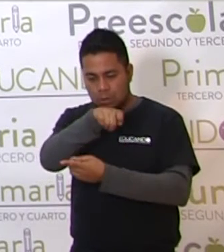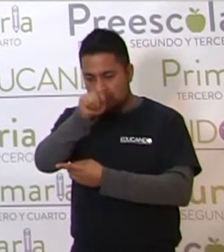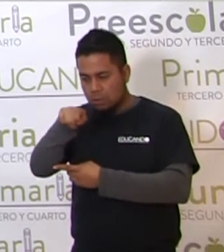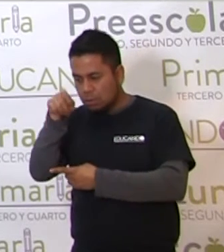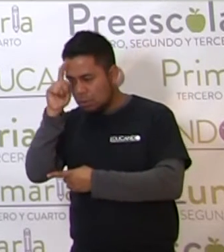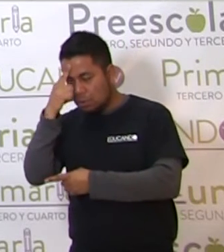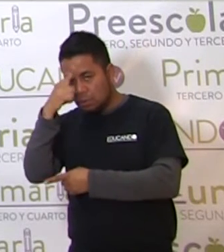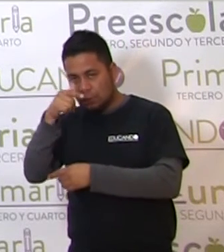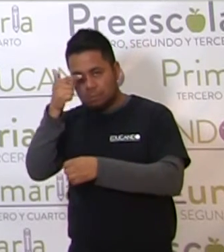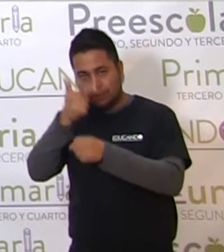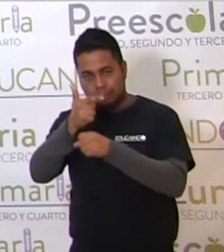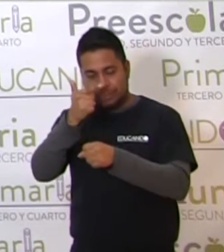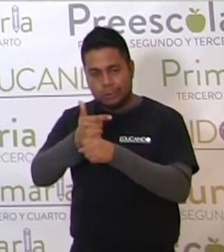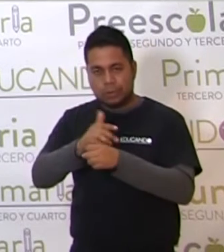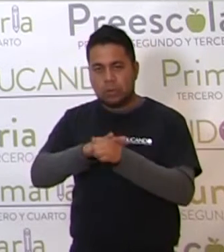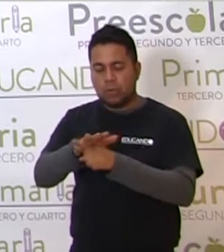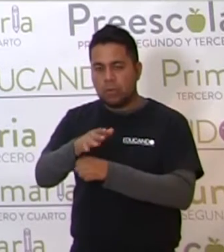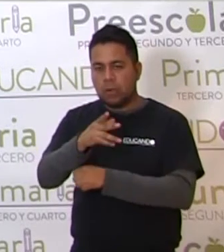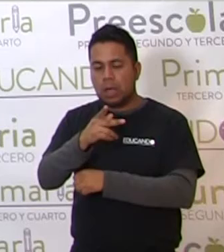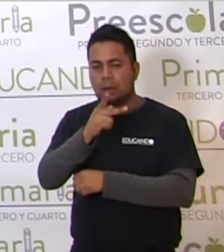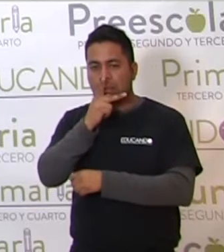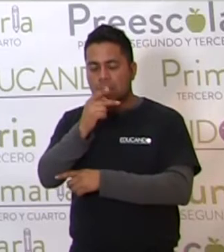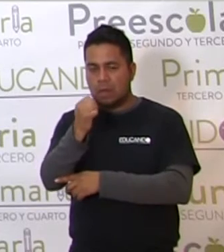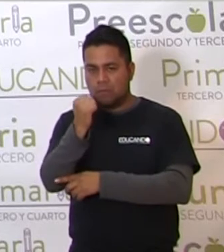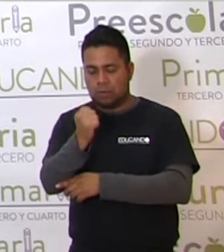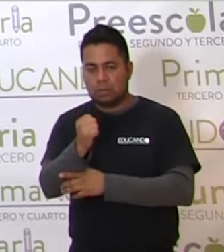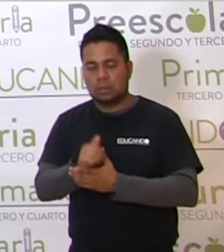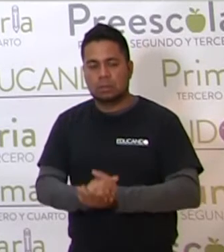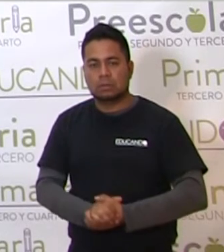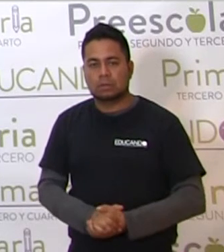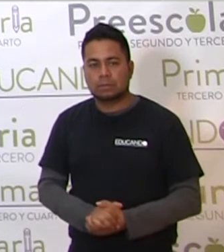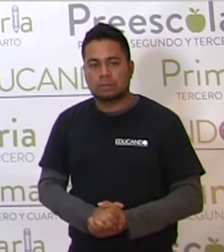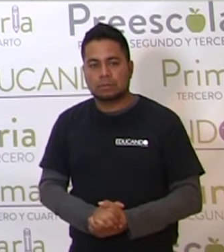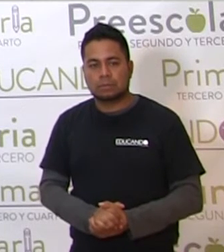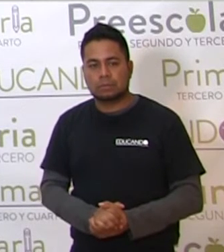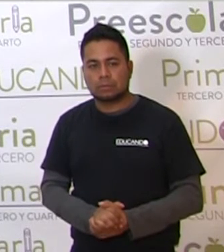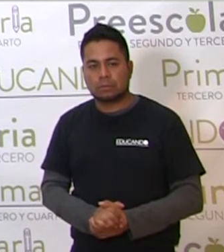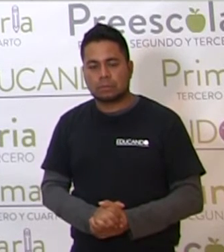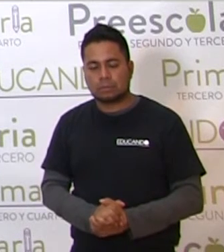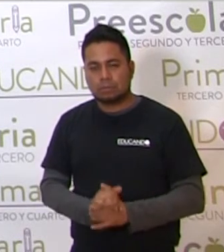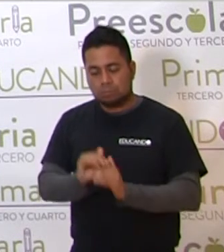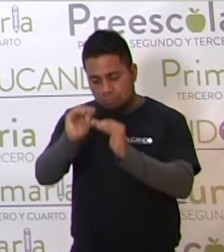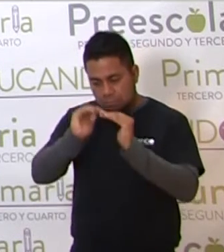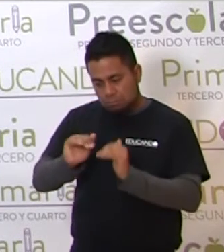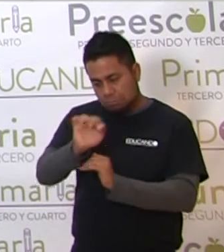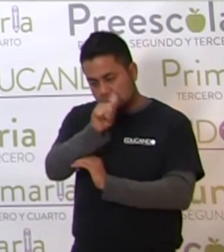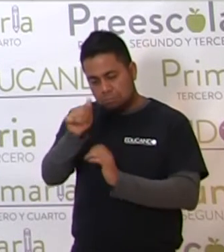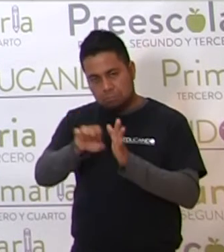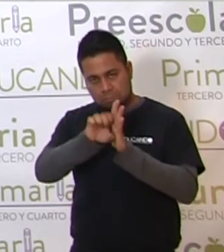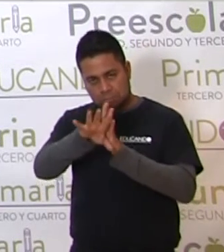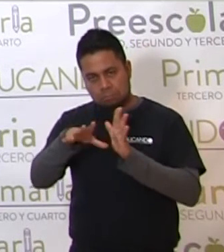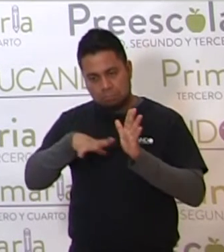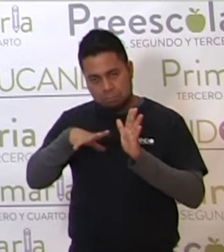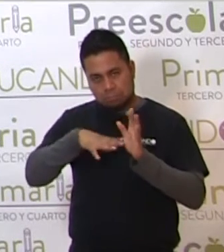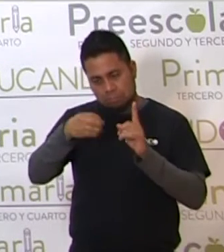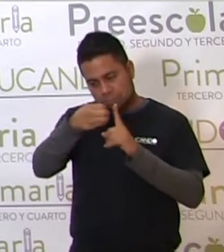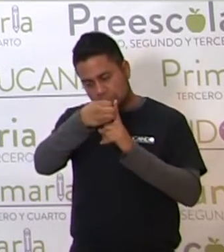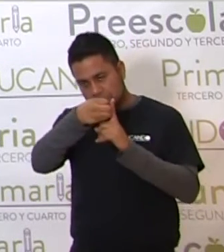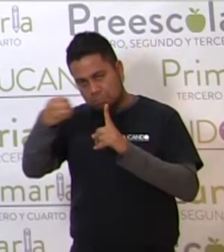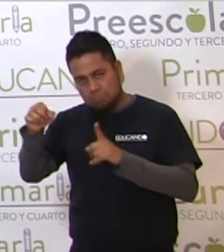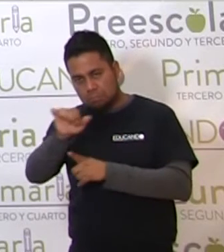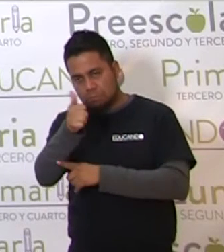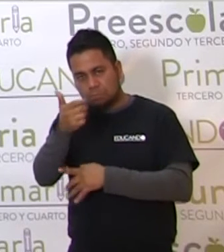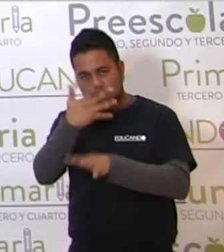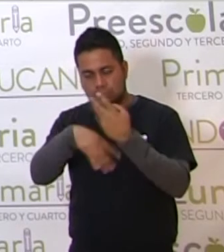identificar la sílaba tónica vamos con la siguiente el siguiente ejemplo de los versos que tenemos acá que